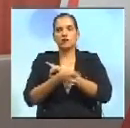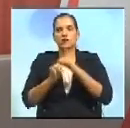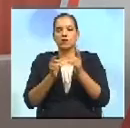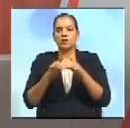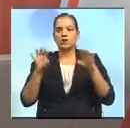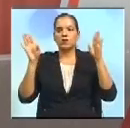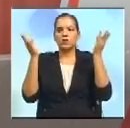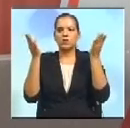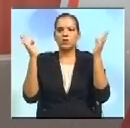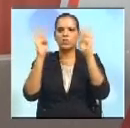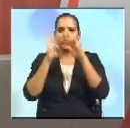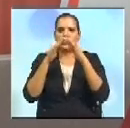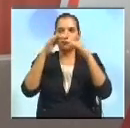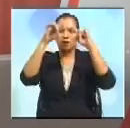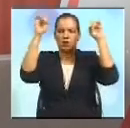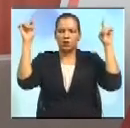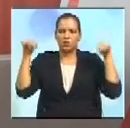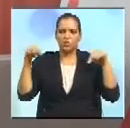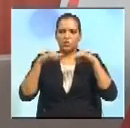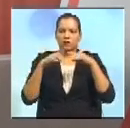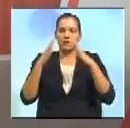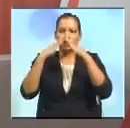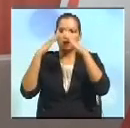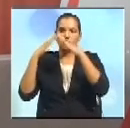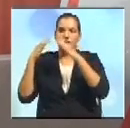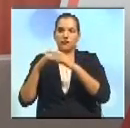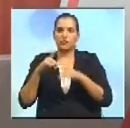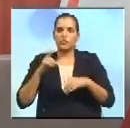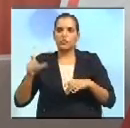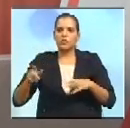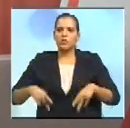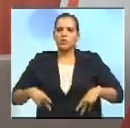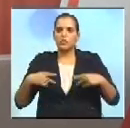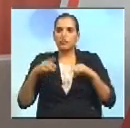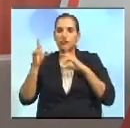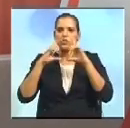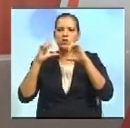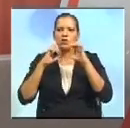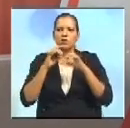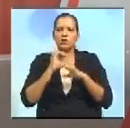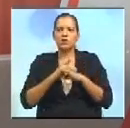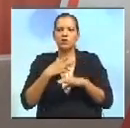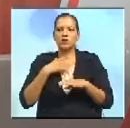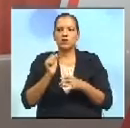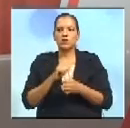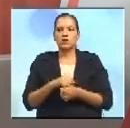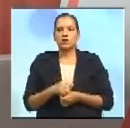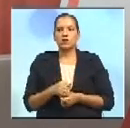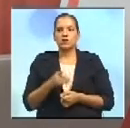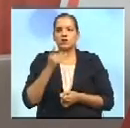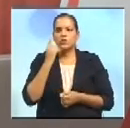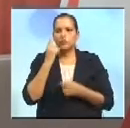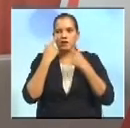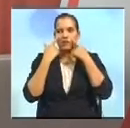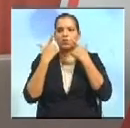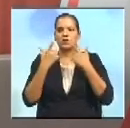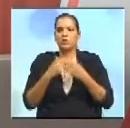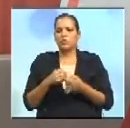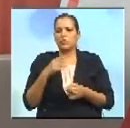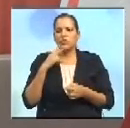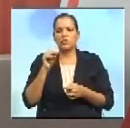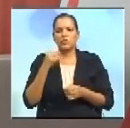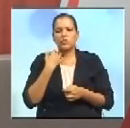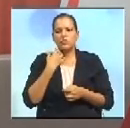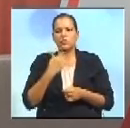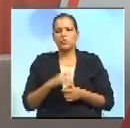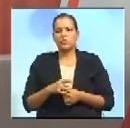en su domicilio. Las personas que habitan por el lugar nos contaron más de lo sucedido, además muestran su